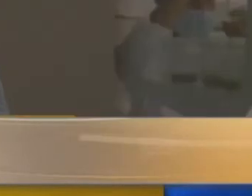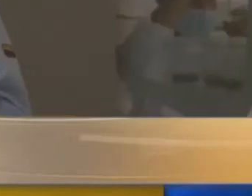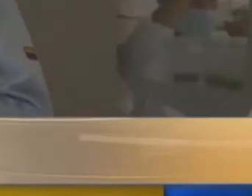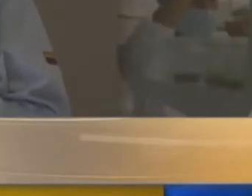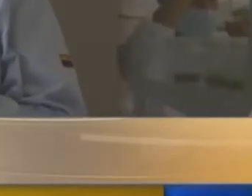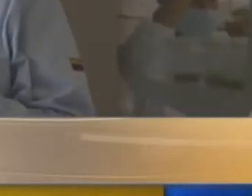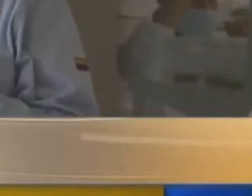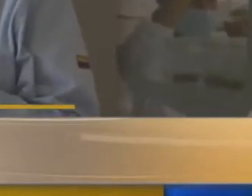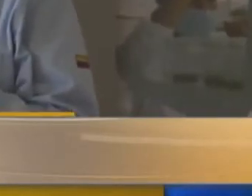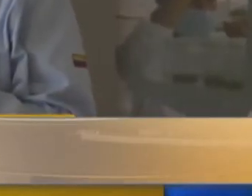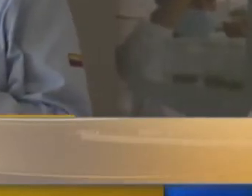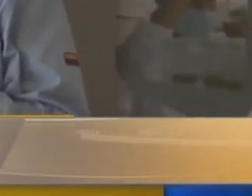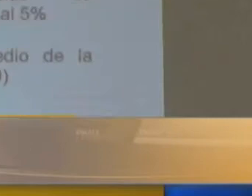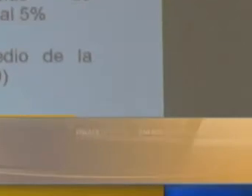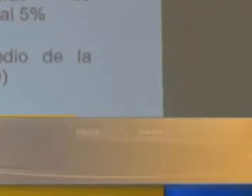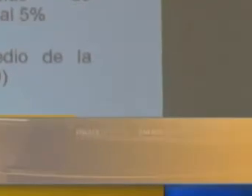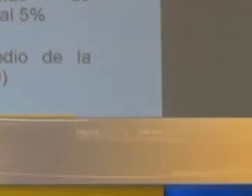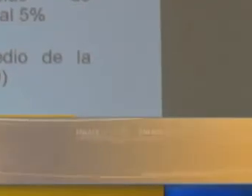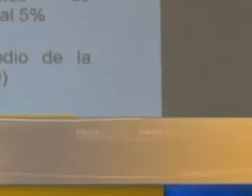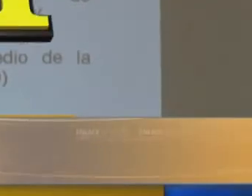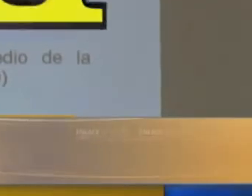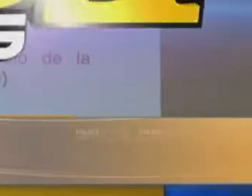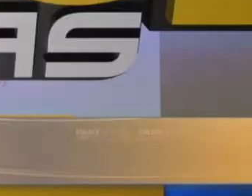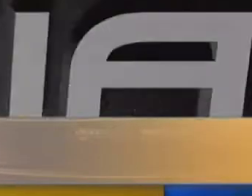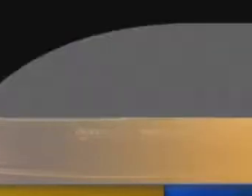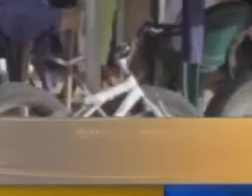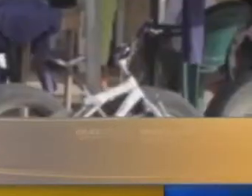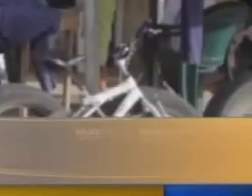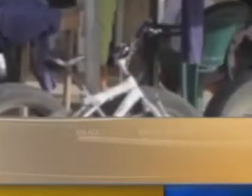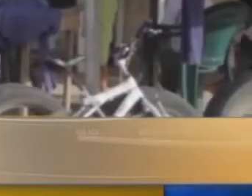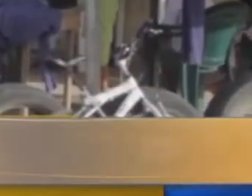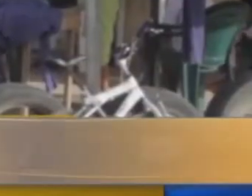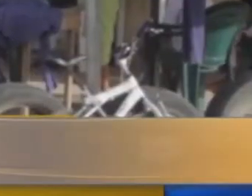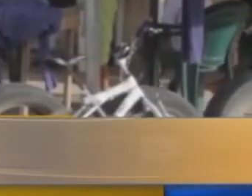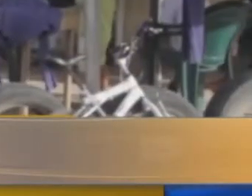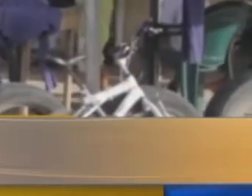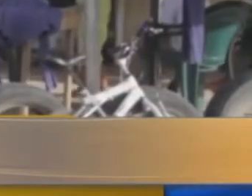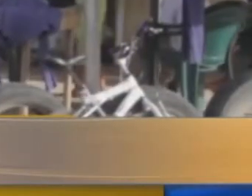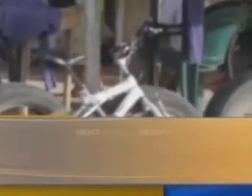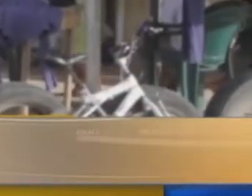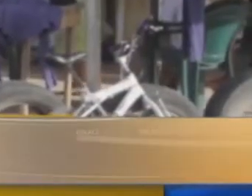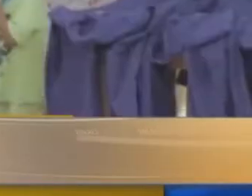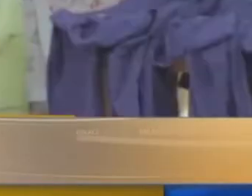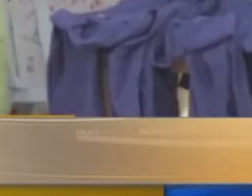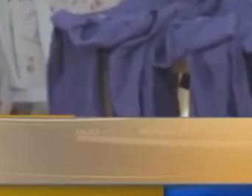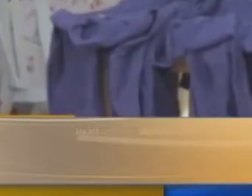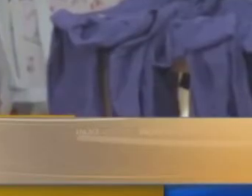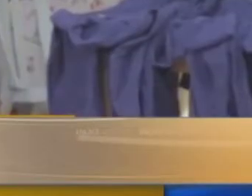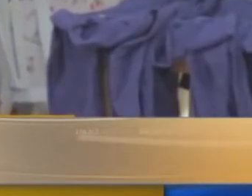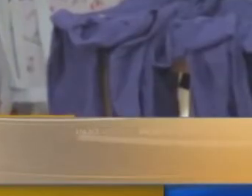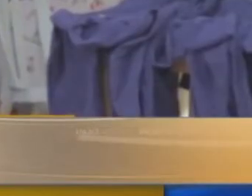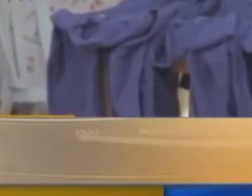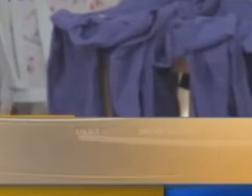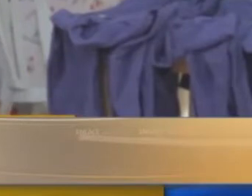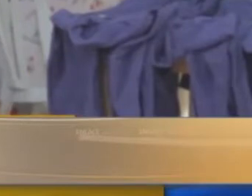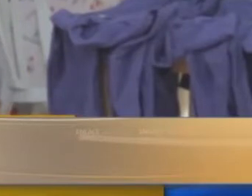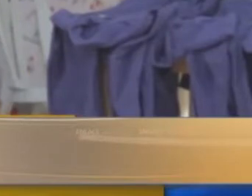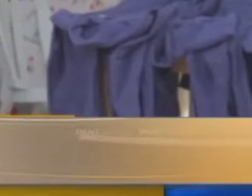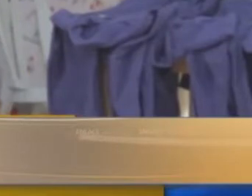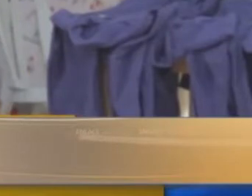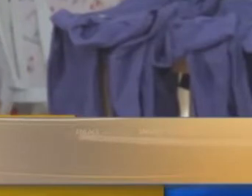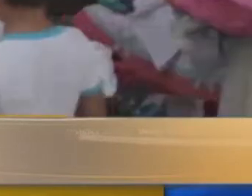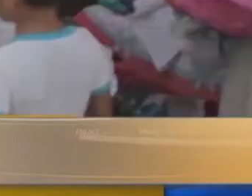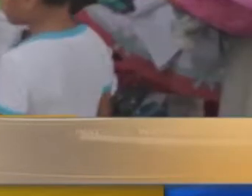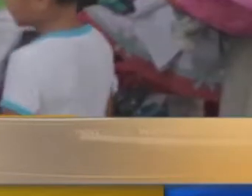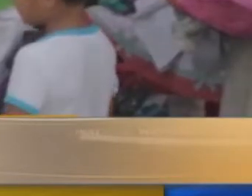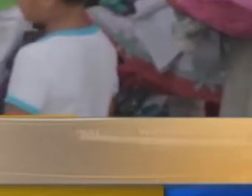para analizar aspectos importantes del cultivo en la zona. Damas voluntarias del Hospital Regional del Magdalena Medio acuden a los barranqueños para recolectar